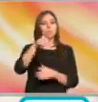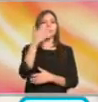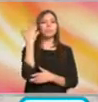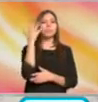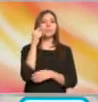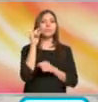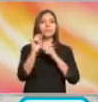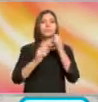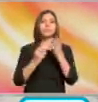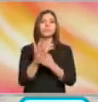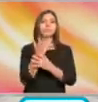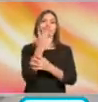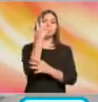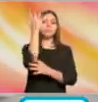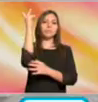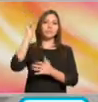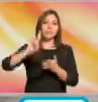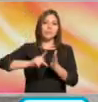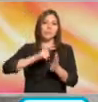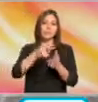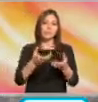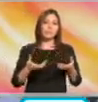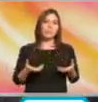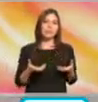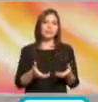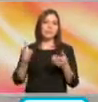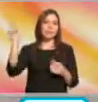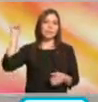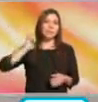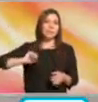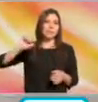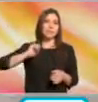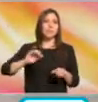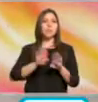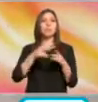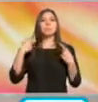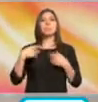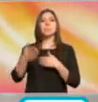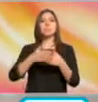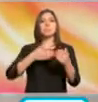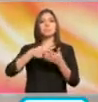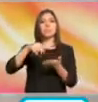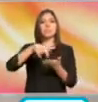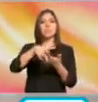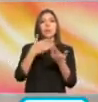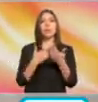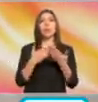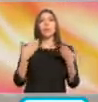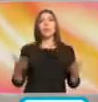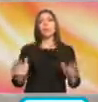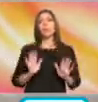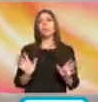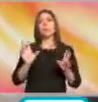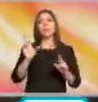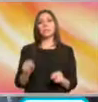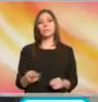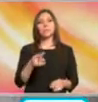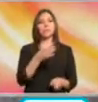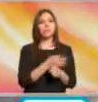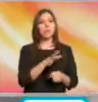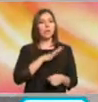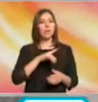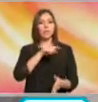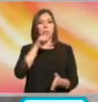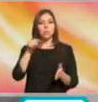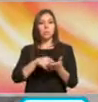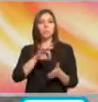florecer nuevamente, y esta calle que antiguamente era peatonal, mire ahora cómo quedó. Hay espacio para